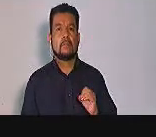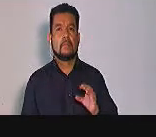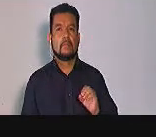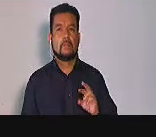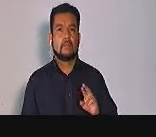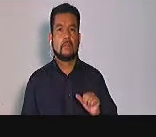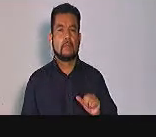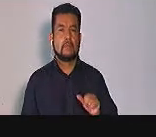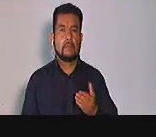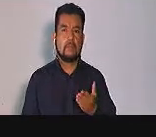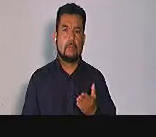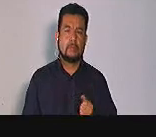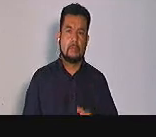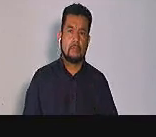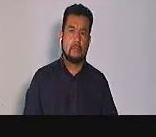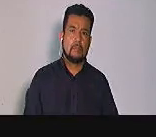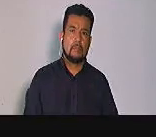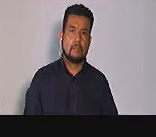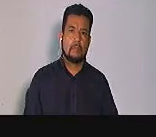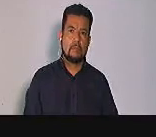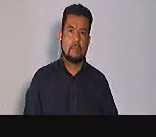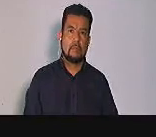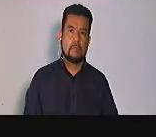Lozano Jaime Andrés.